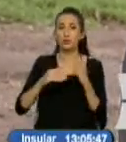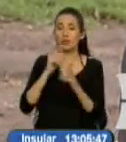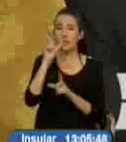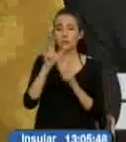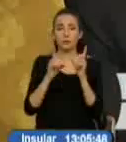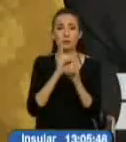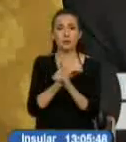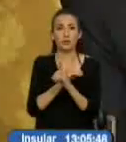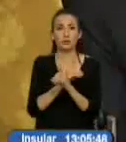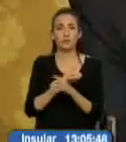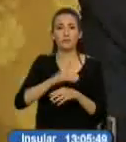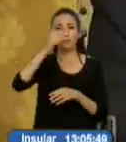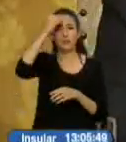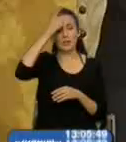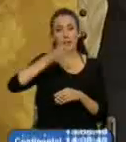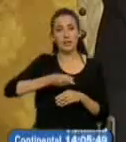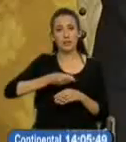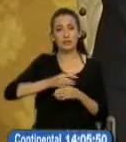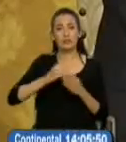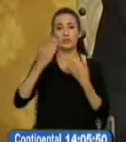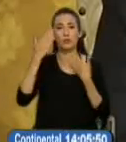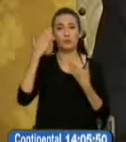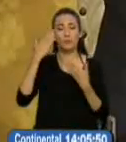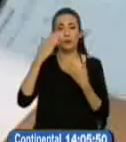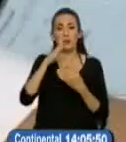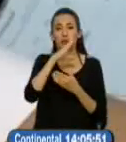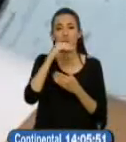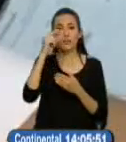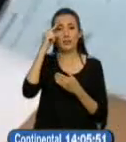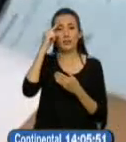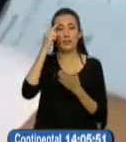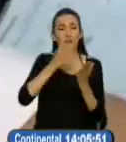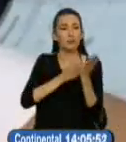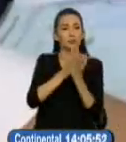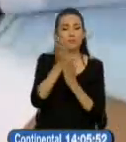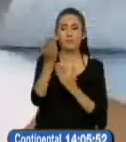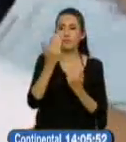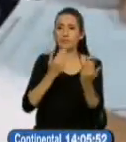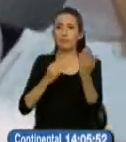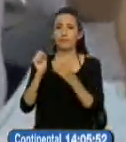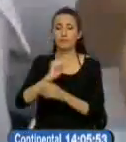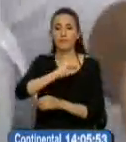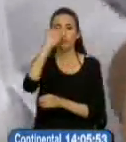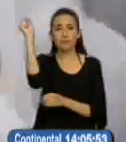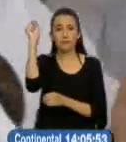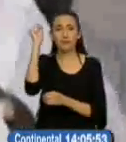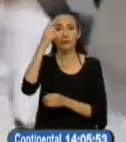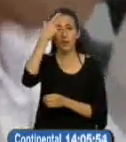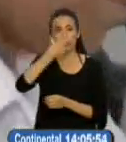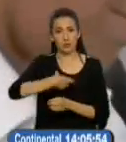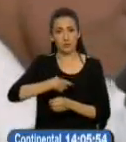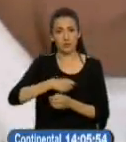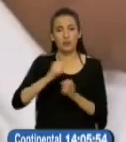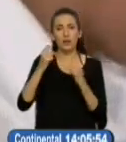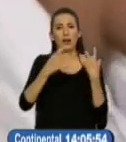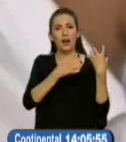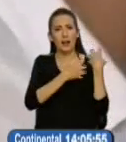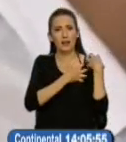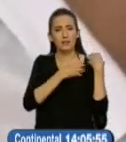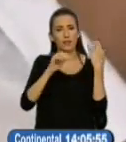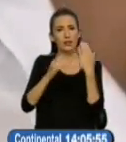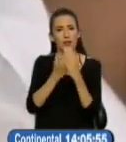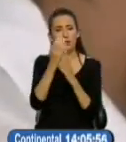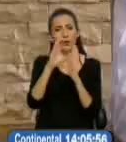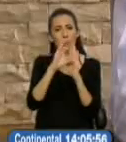discapacidades. La decisión política del presidente Rafael Correa ha permitido que los derechos de los trabajadores sean garantizados en la nueva Constitución